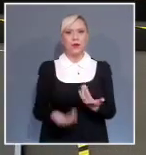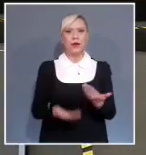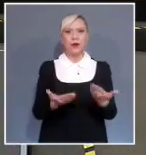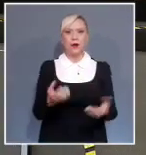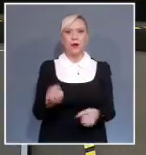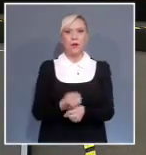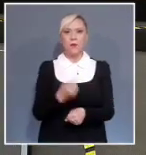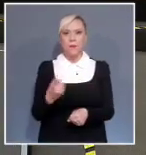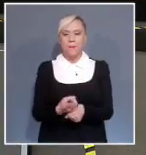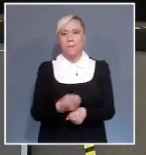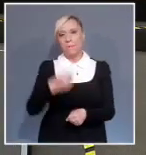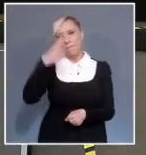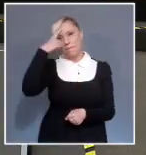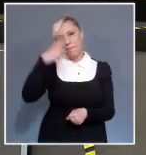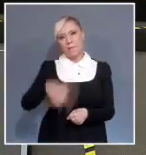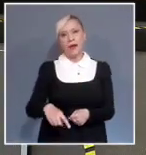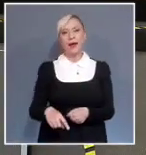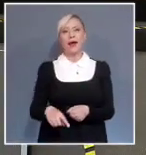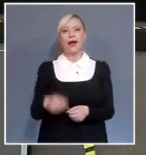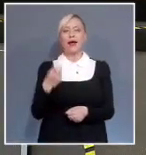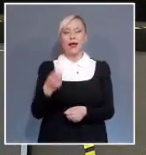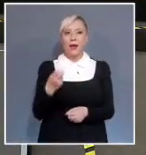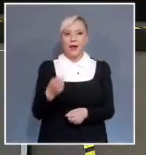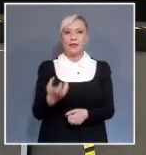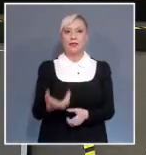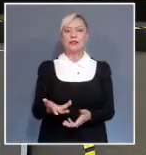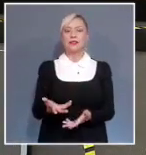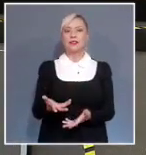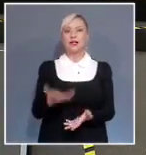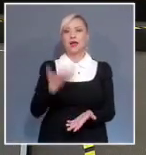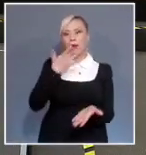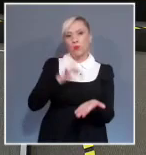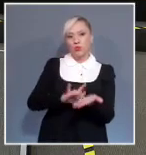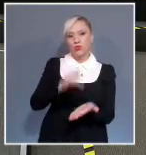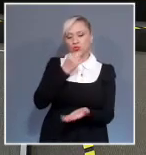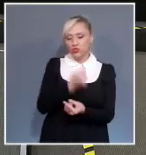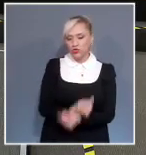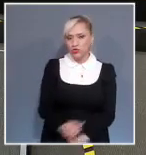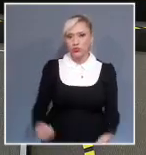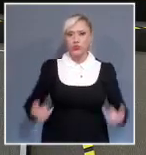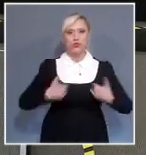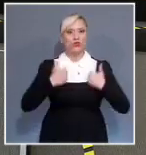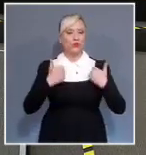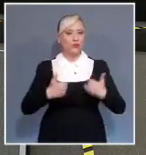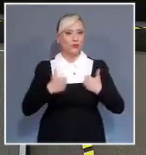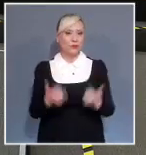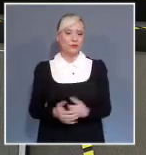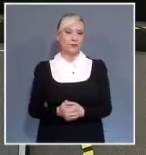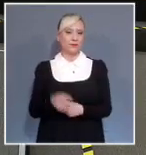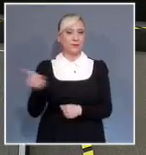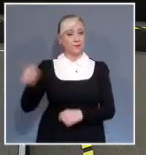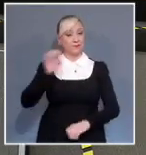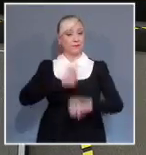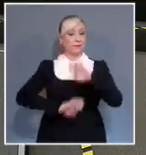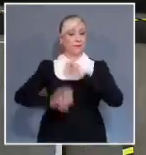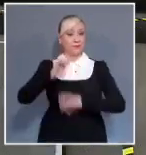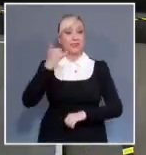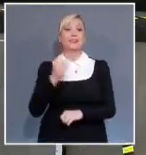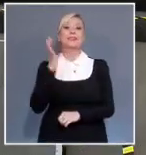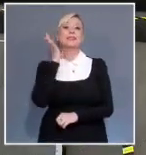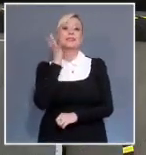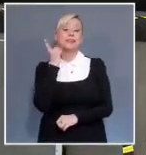espaciales para las y los jóvenes de México. La Cancillería, junto con la Cámara de Diputados y